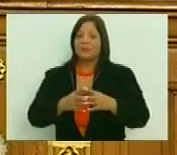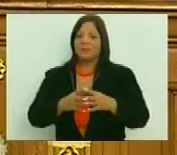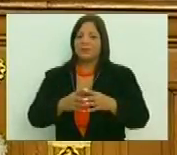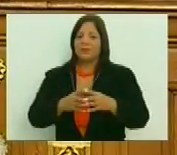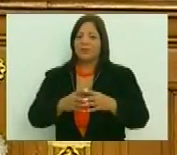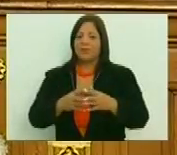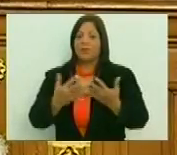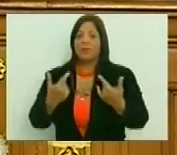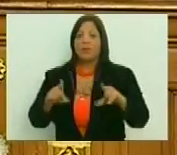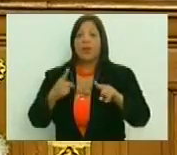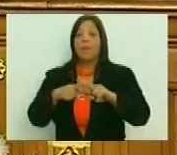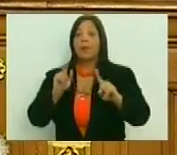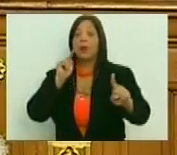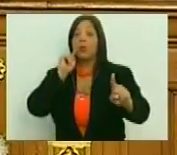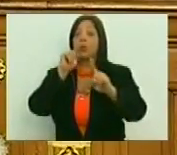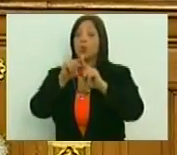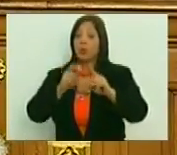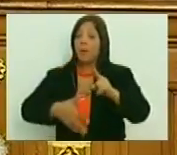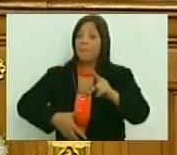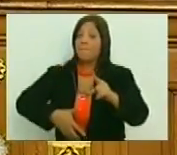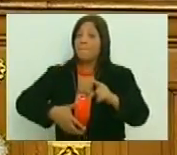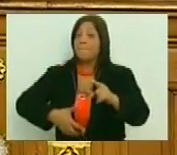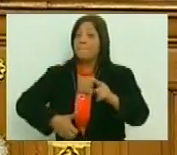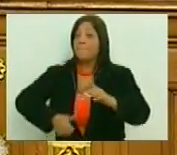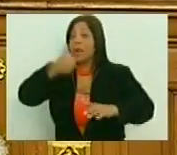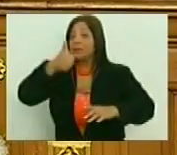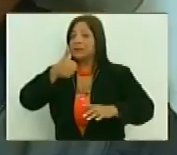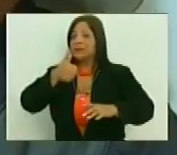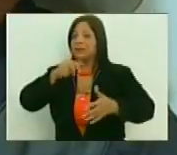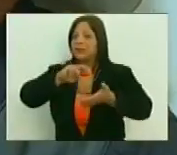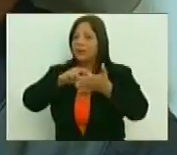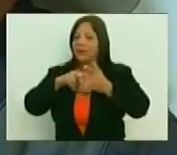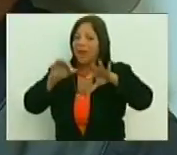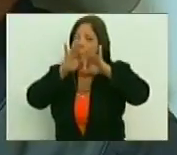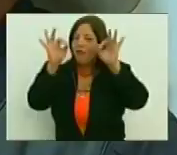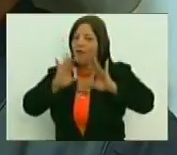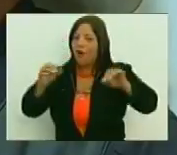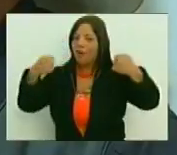pero el reto mayor es trascender la manera pragmática y